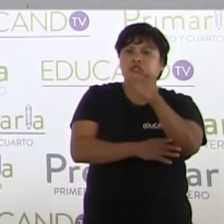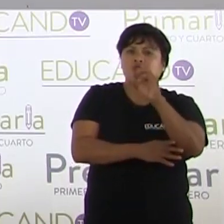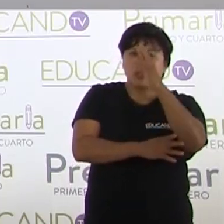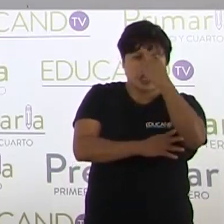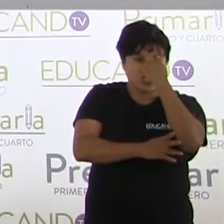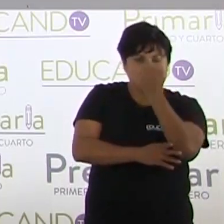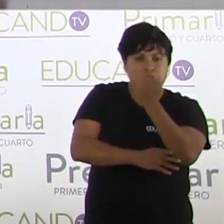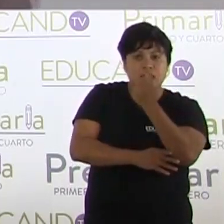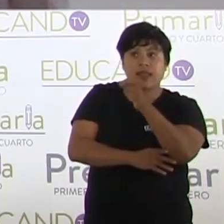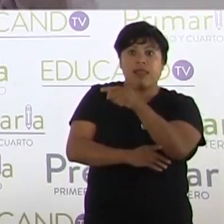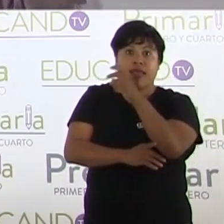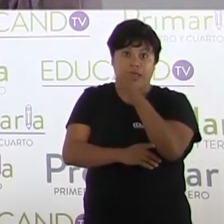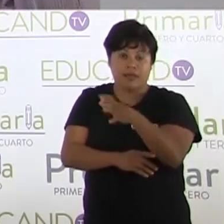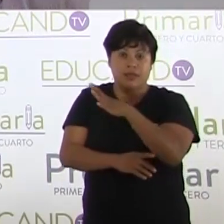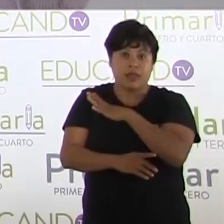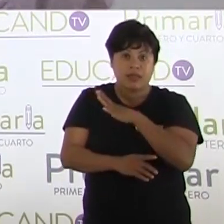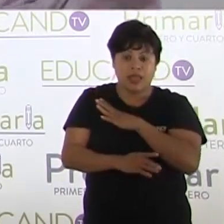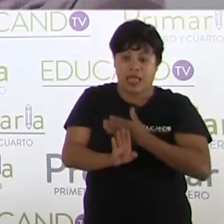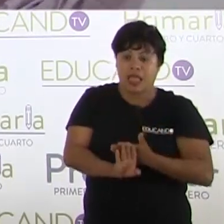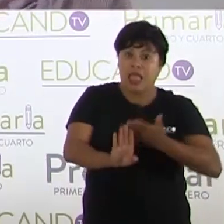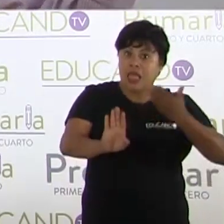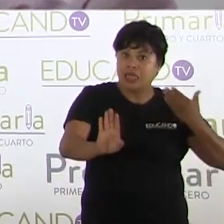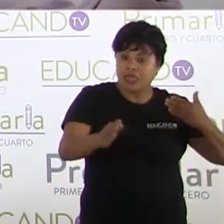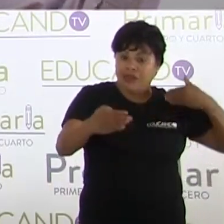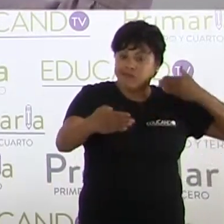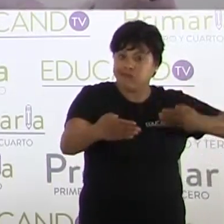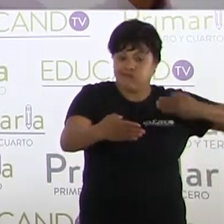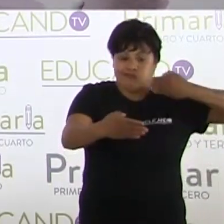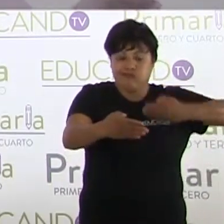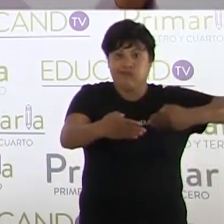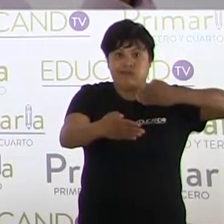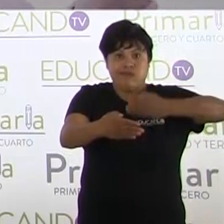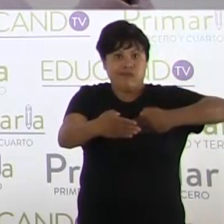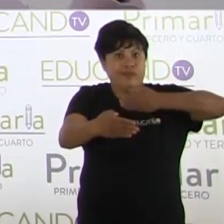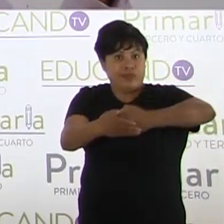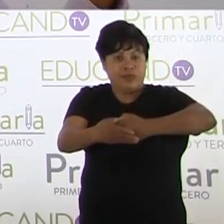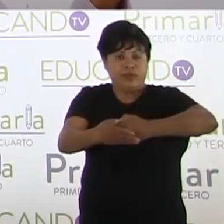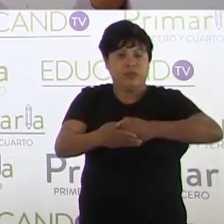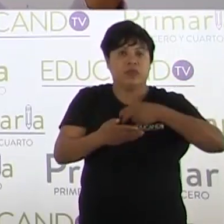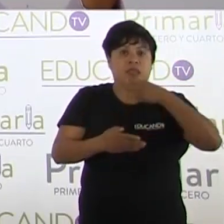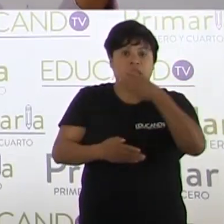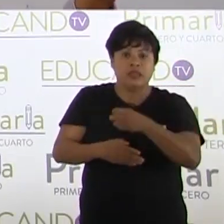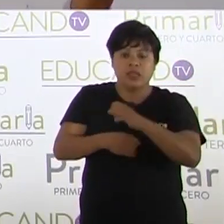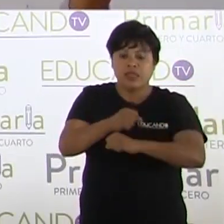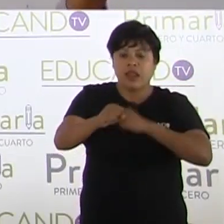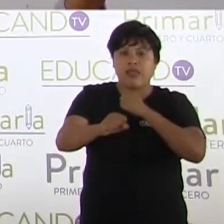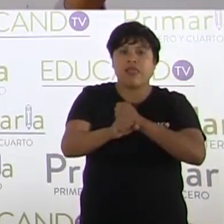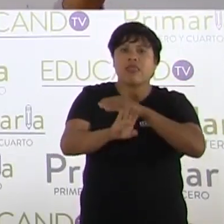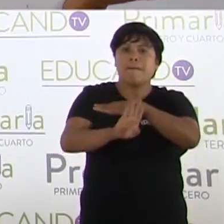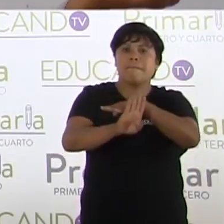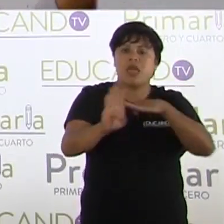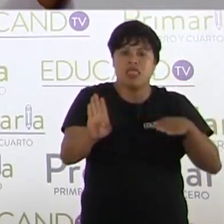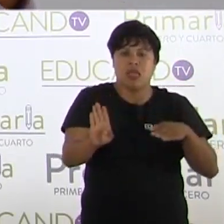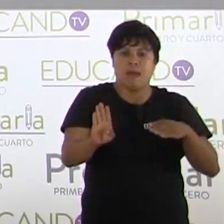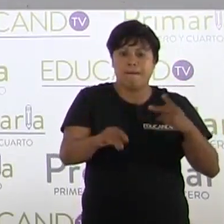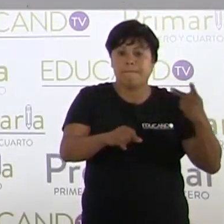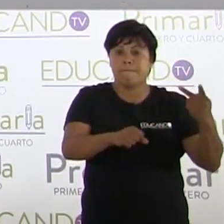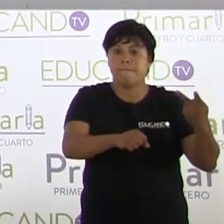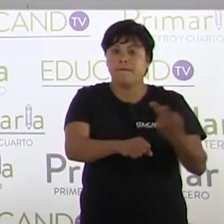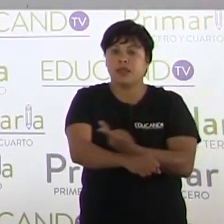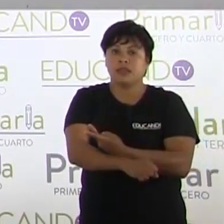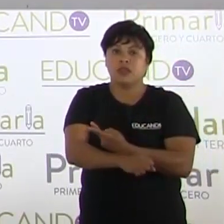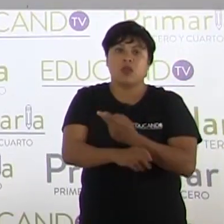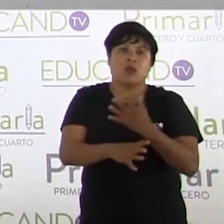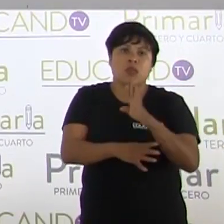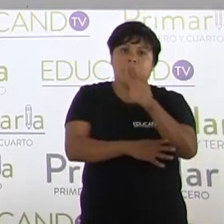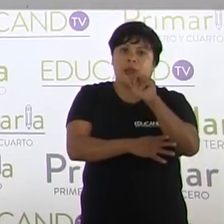racionalidad? Venía previamente, ¿sí? Desde la Edad Media, pasando por